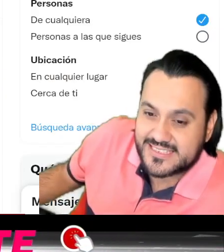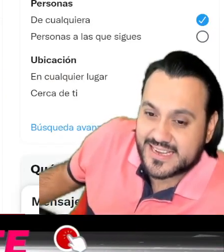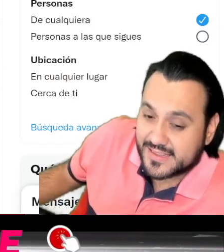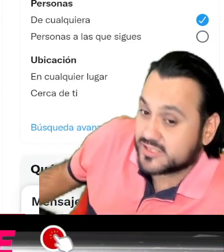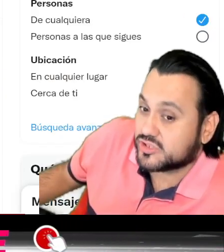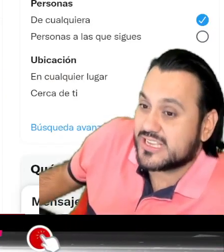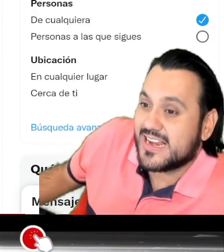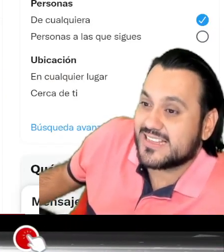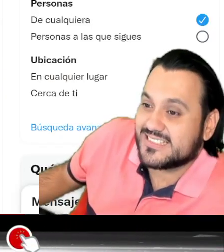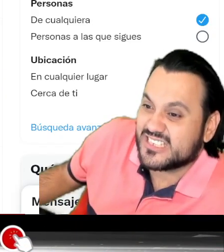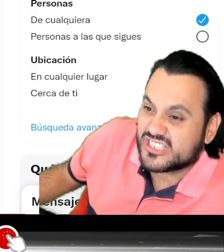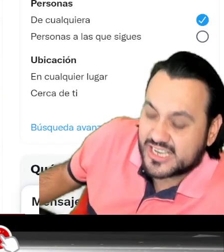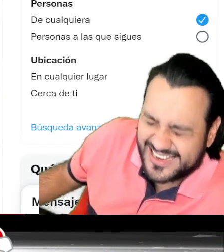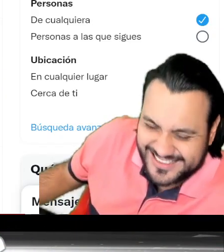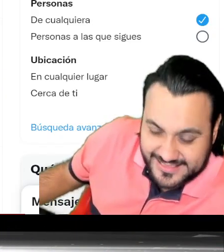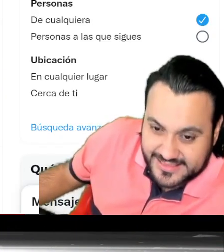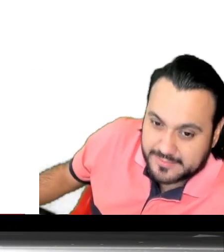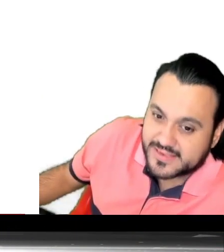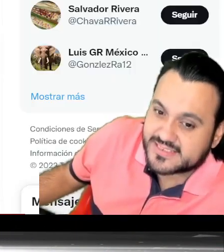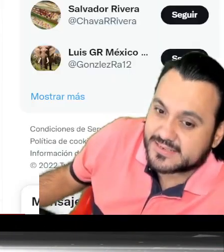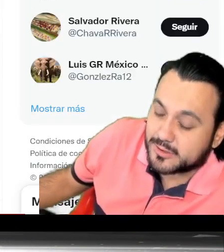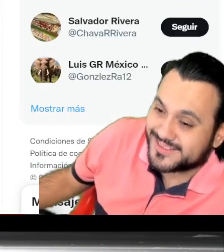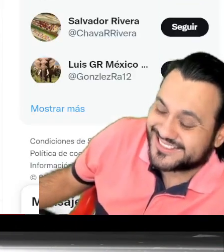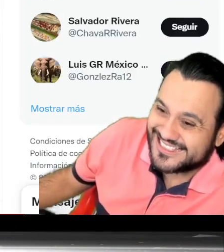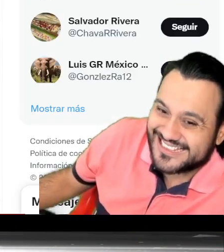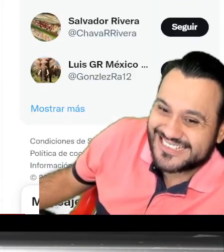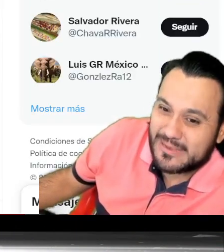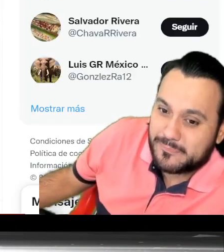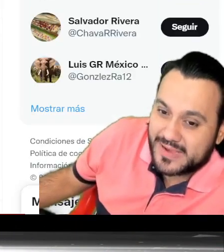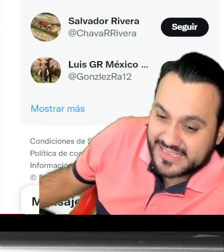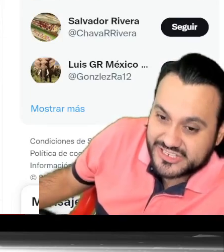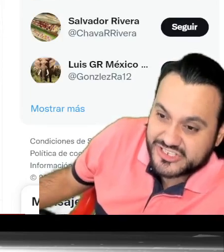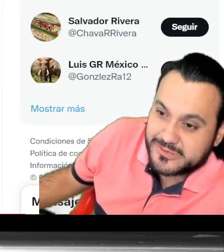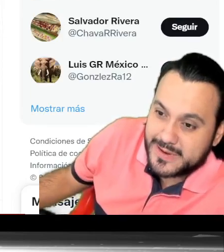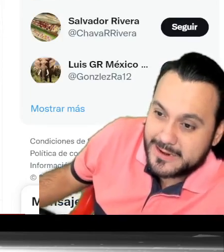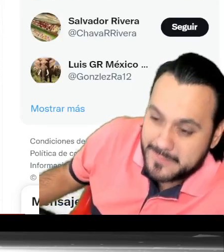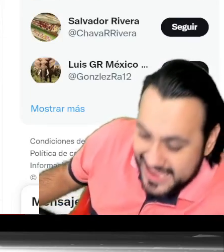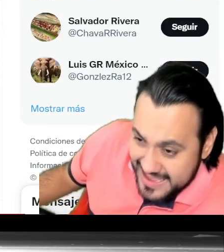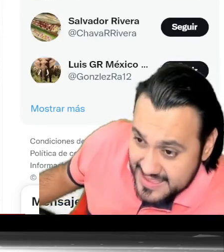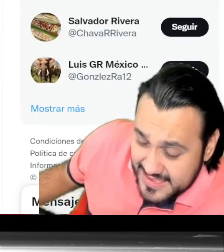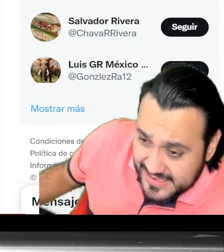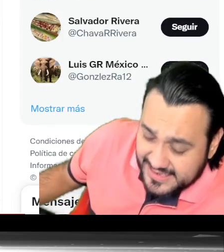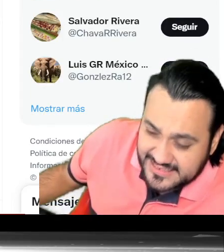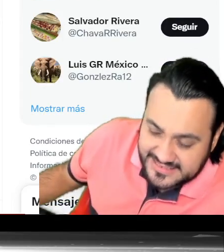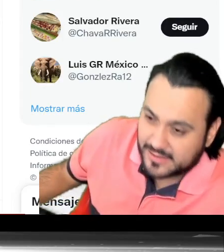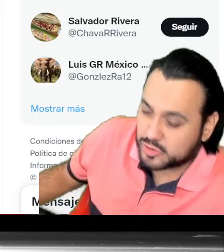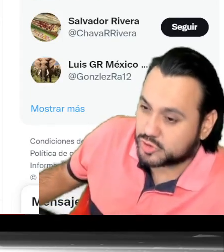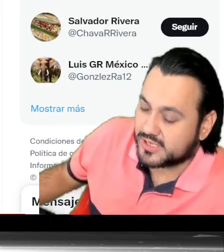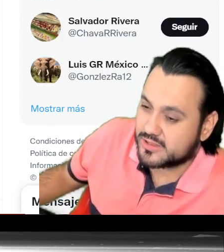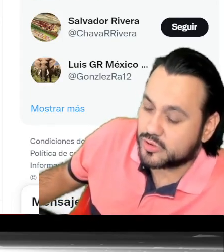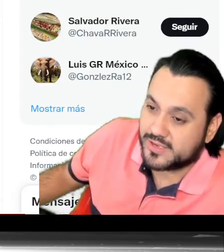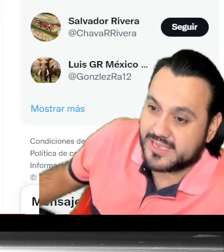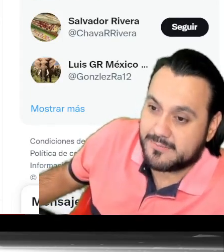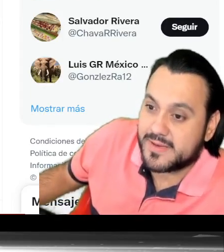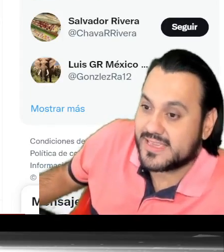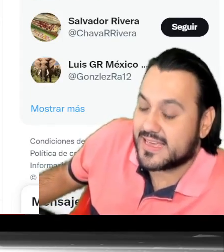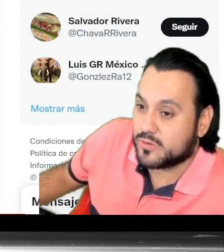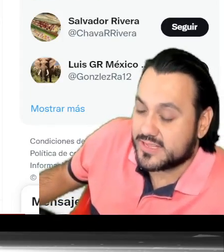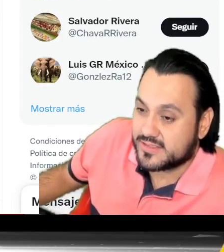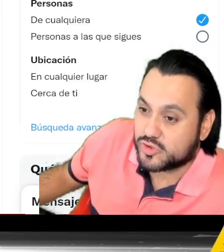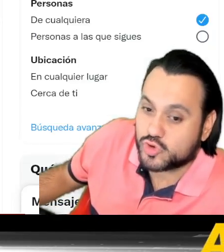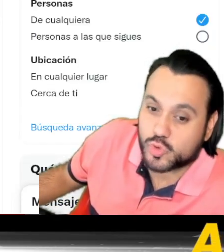tendencia en redes sociales y scarlett también se vuelve tendencia a parques xibalbá que se está construyendo en